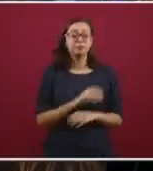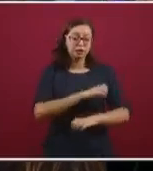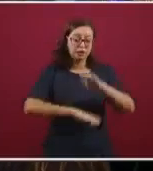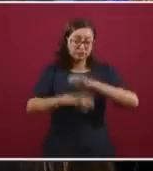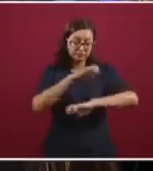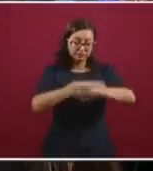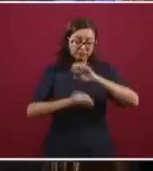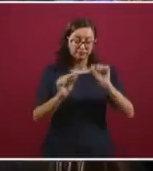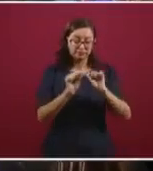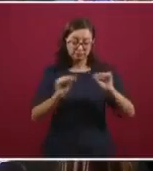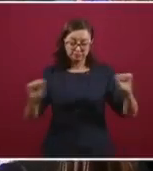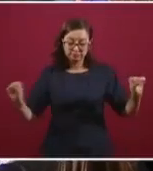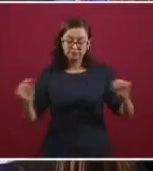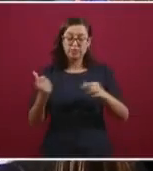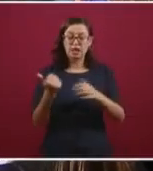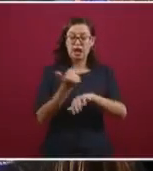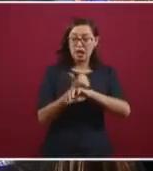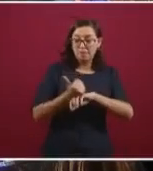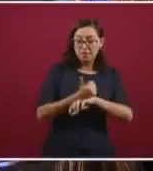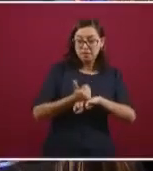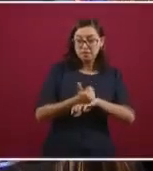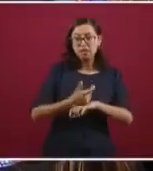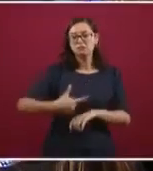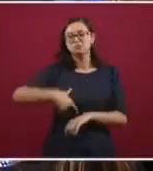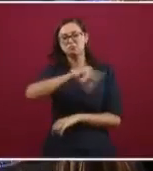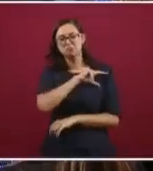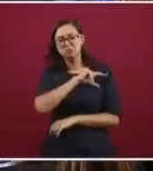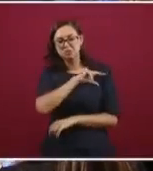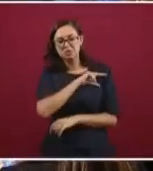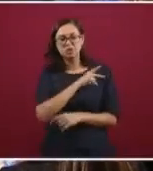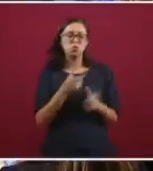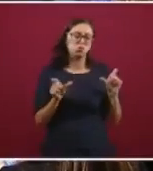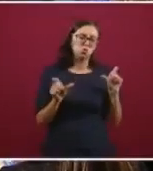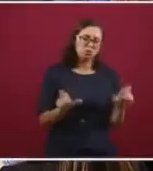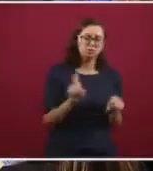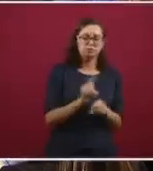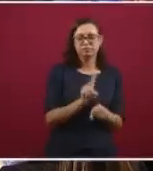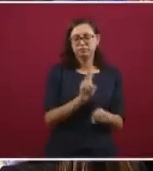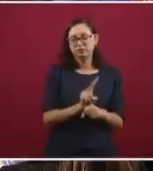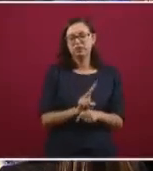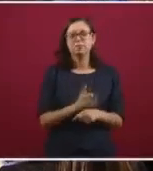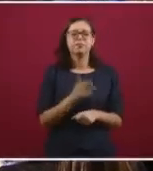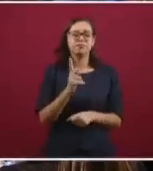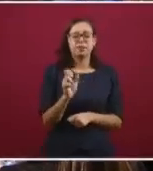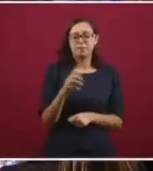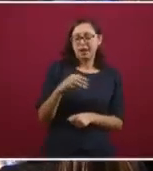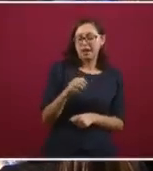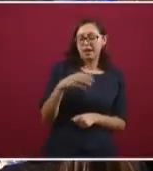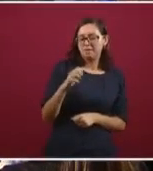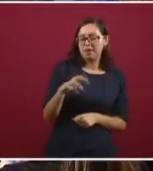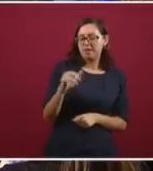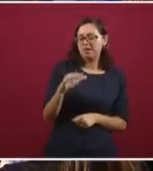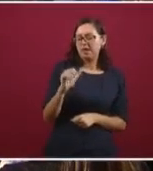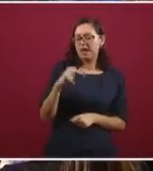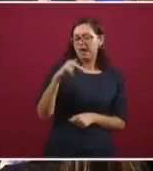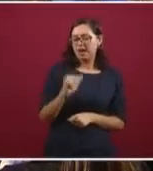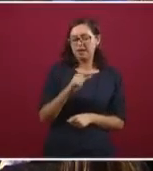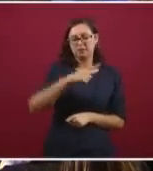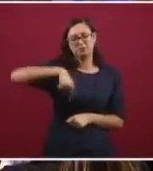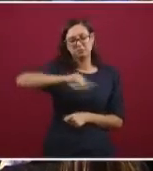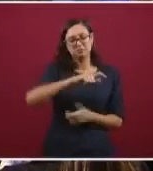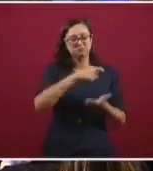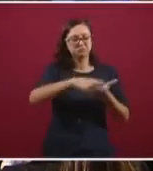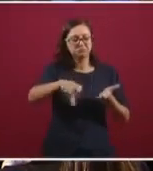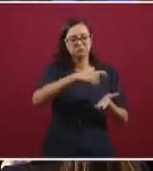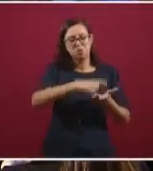empresas que se dedican a la seguridad privada, como por ejemplo Cometra, el Servicio Panamericano. Se han adquirido en los